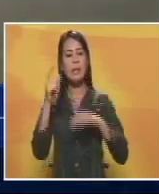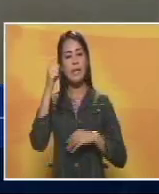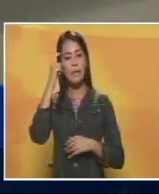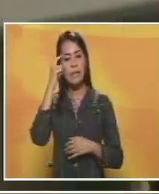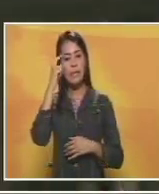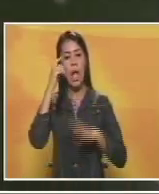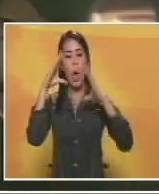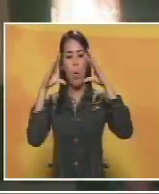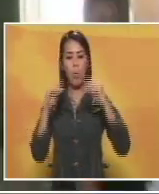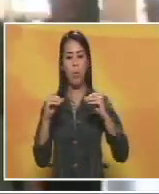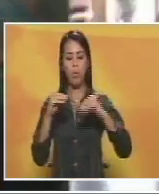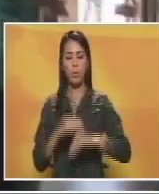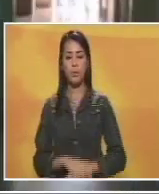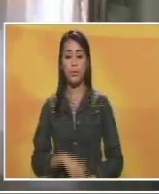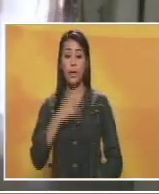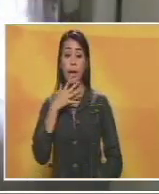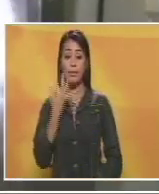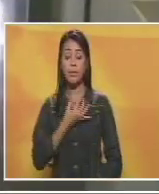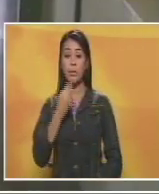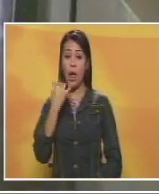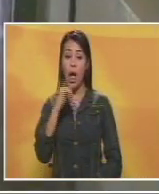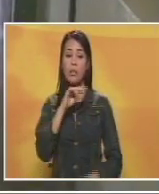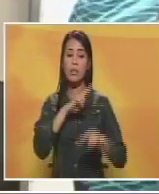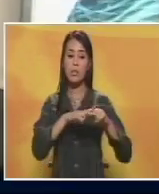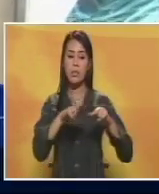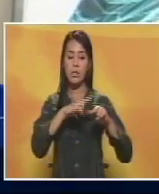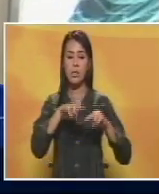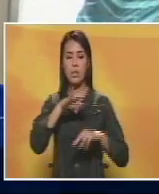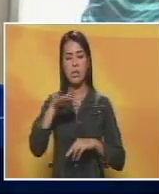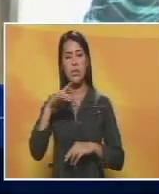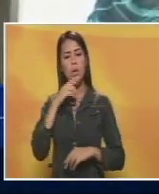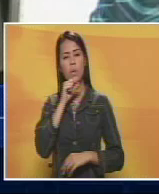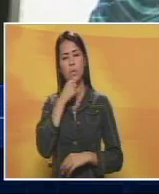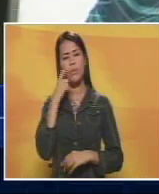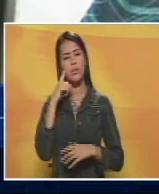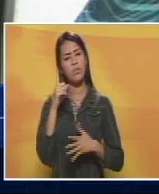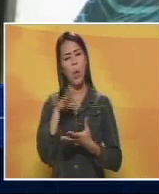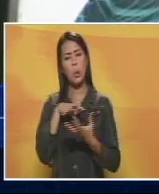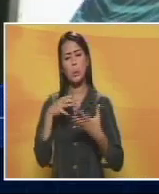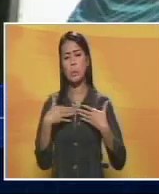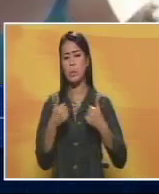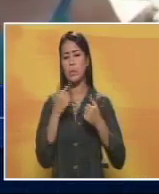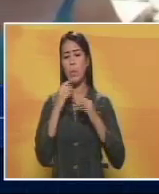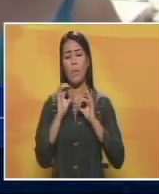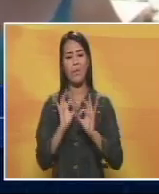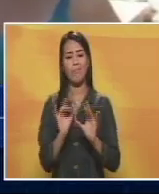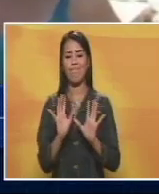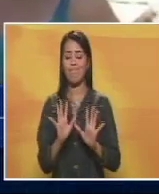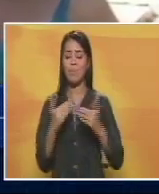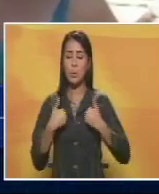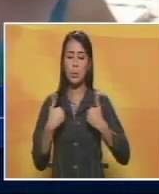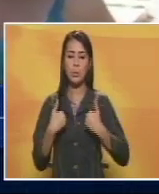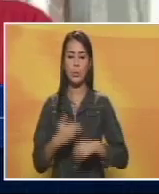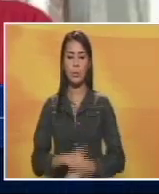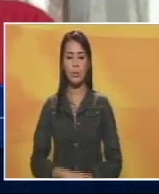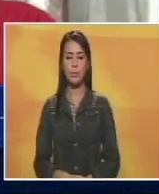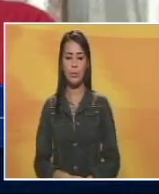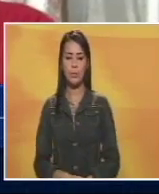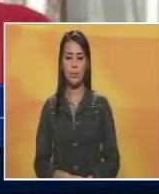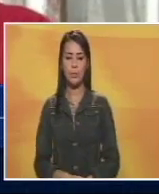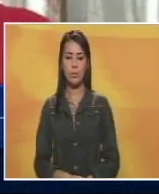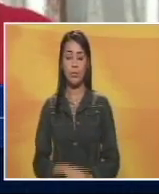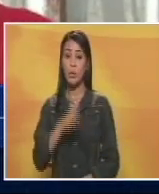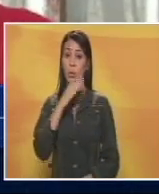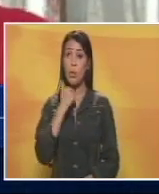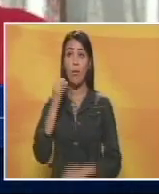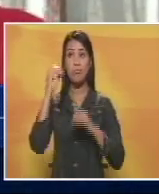energía eléctrica. Aseguran que hay niños y personas de la tercera edad con problemas de salud que se han visto severamente afectados. No